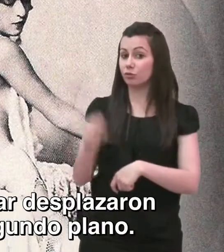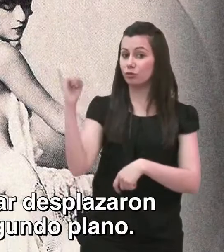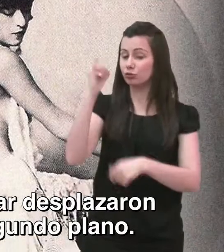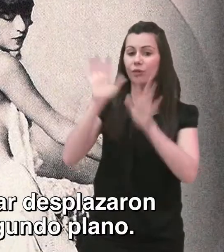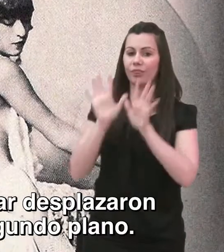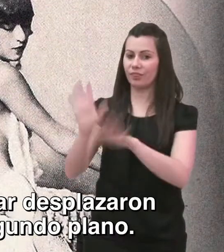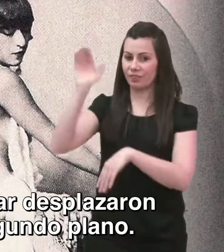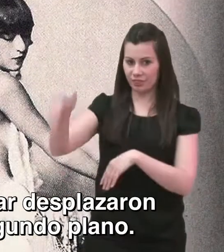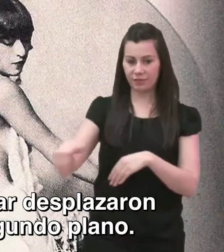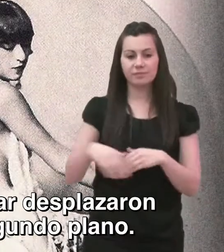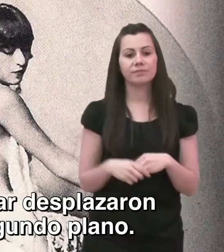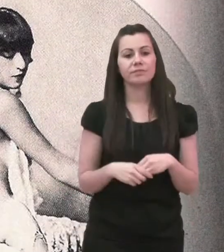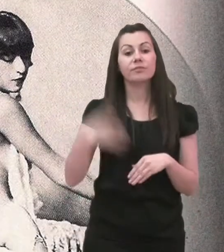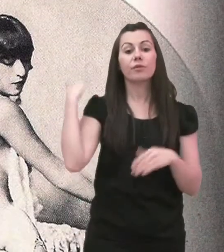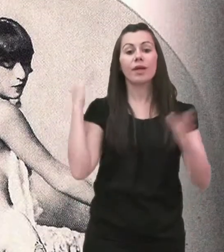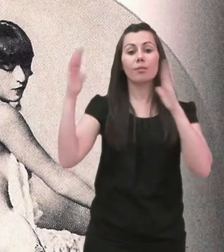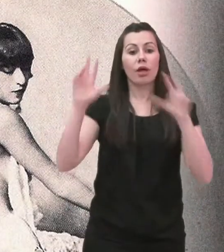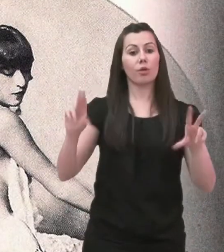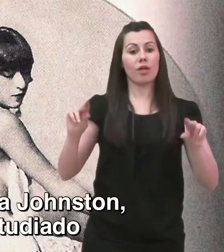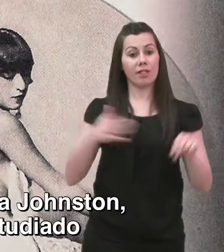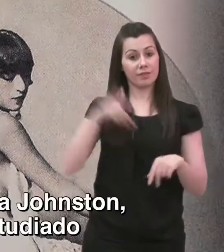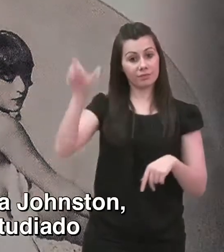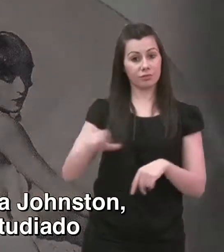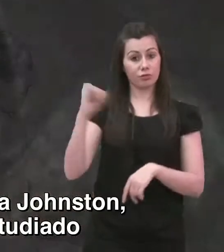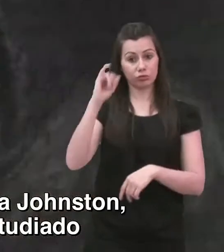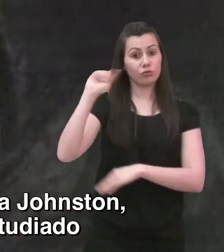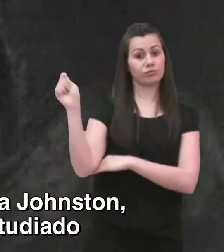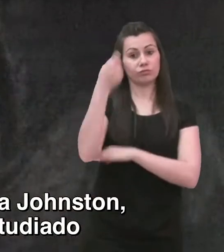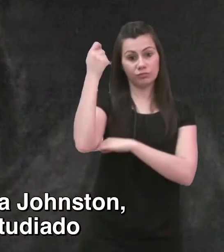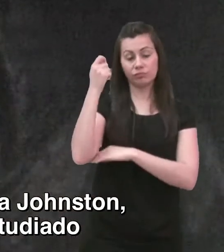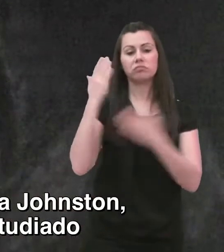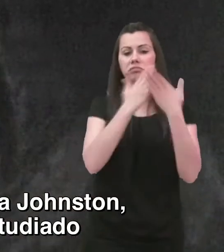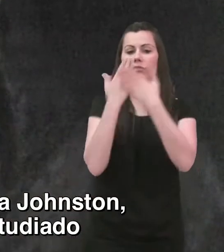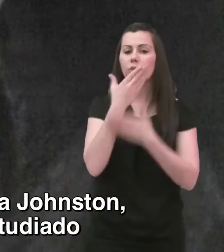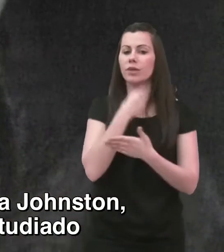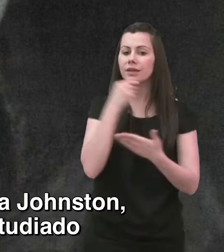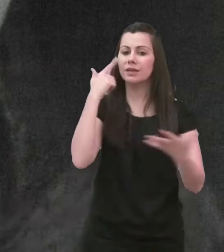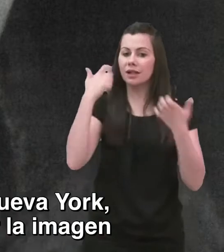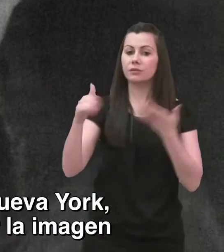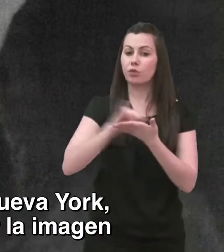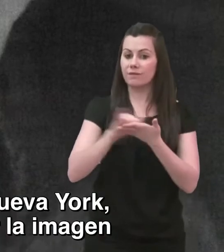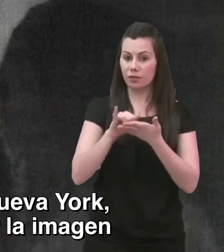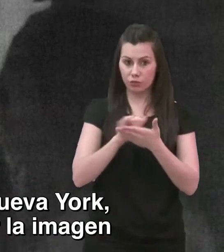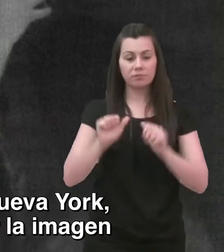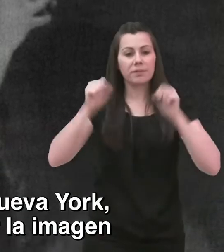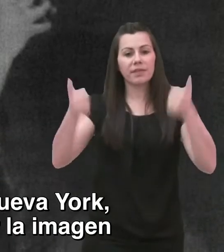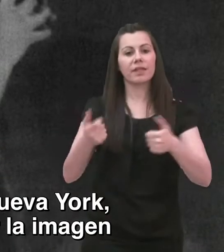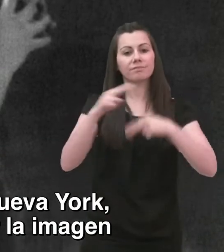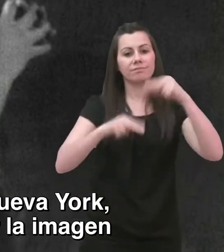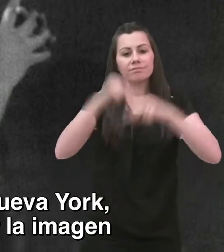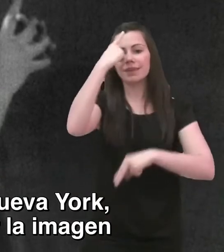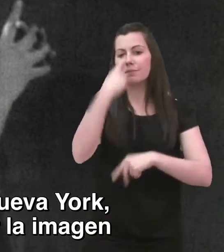desplazaron a Johnston a un segundo plano. En su época dorada, Johnston, quien había estudiado Bellas Artes en Nueva